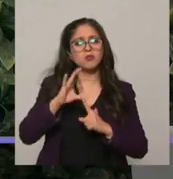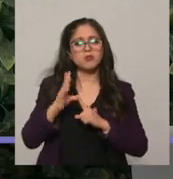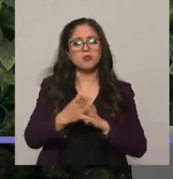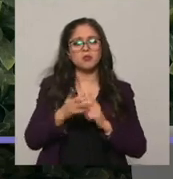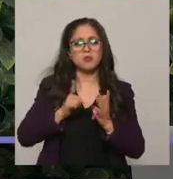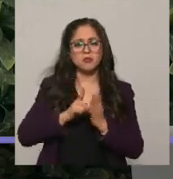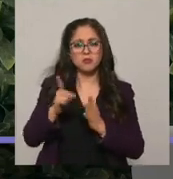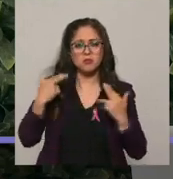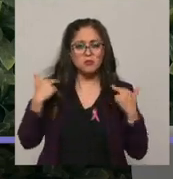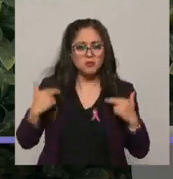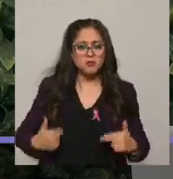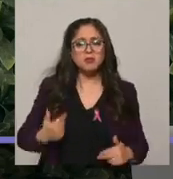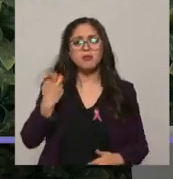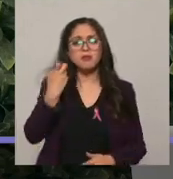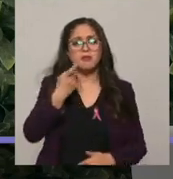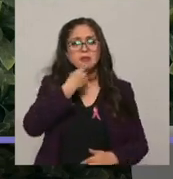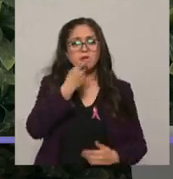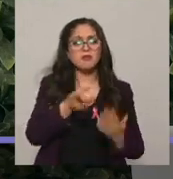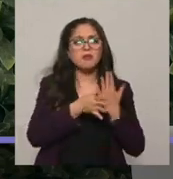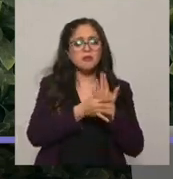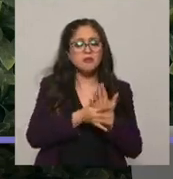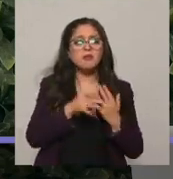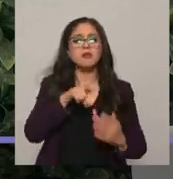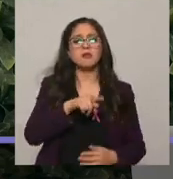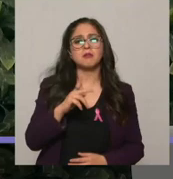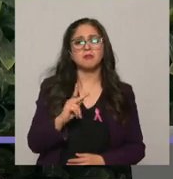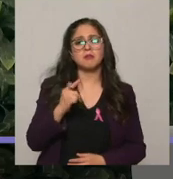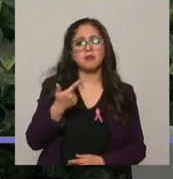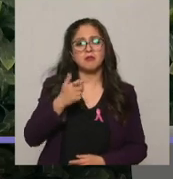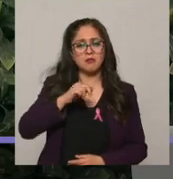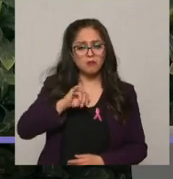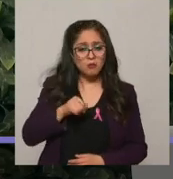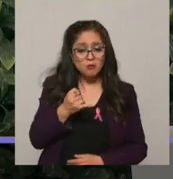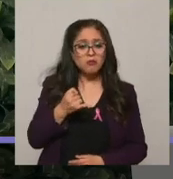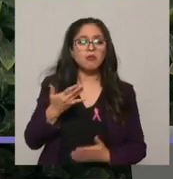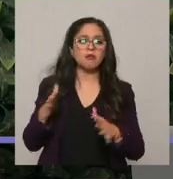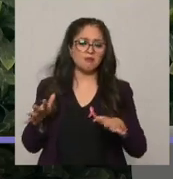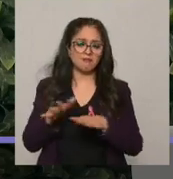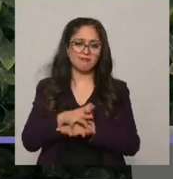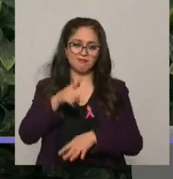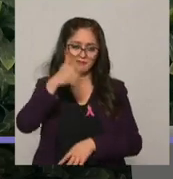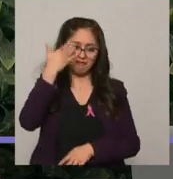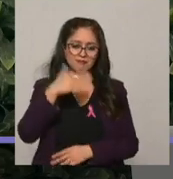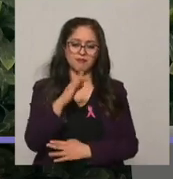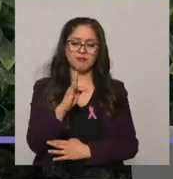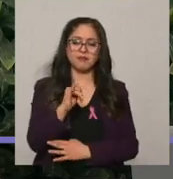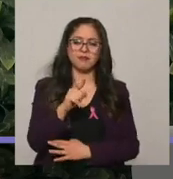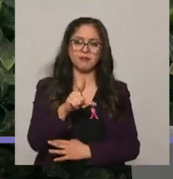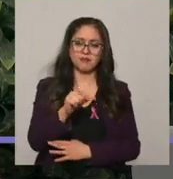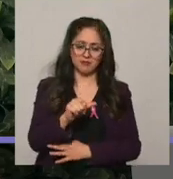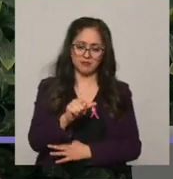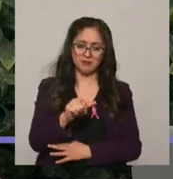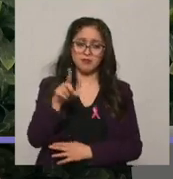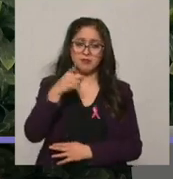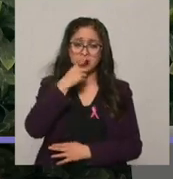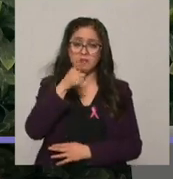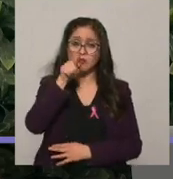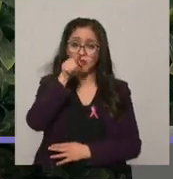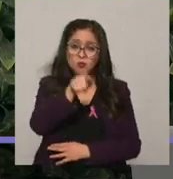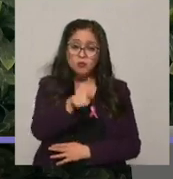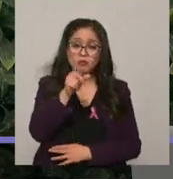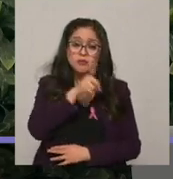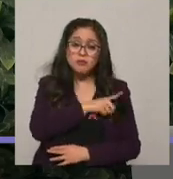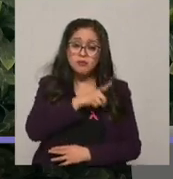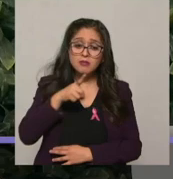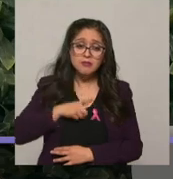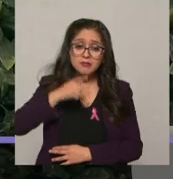recomendación le dice a la Procuraduría, ¿no? Ahora Fiscalía, les dice, a ver, mira con cuidado cada vez que tengas un caso en